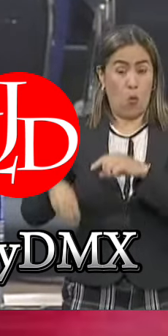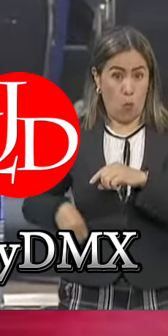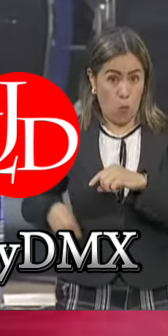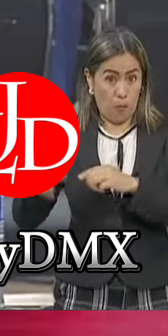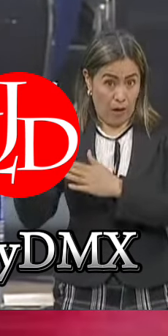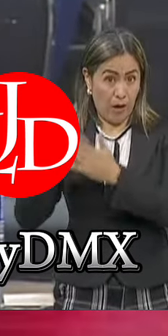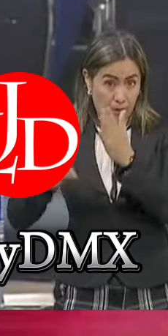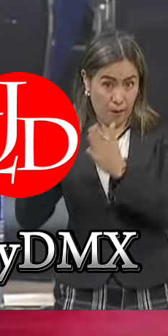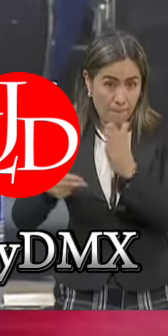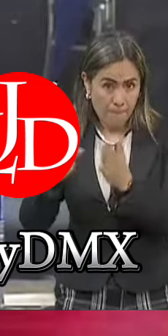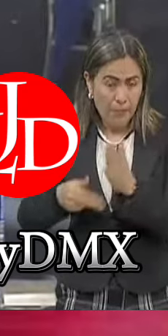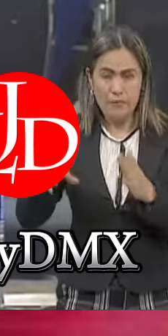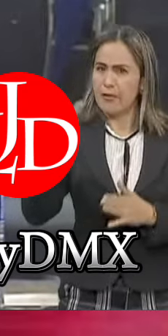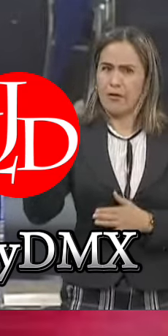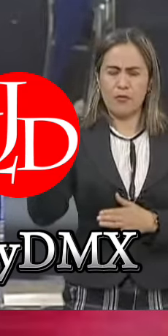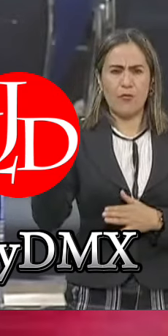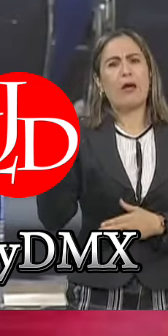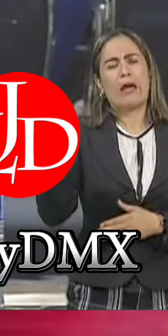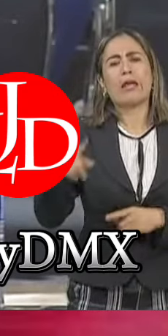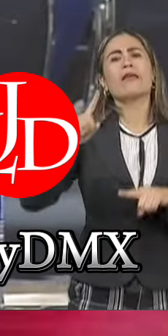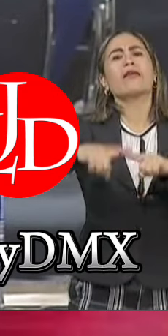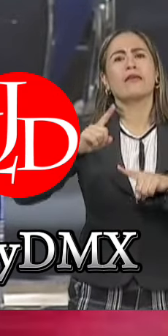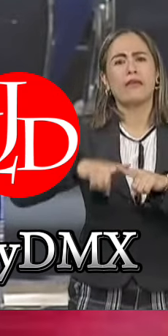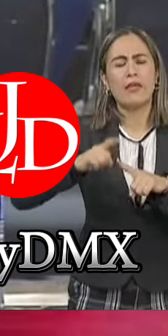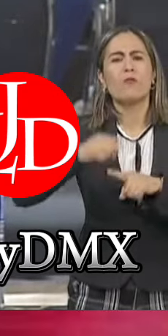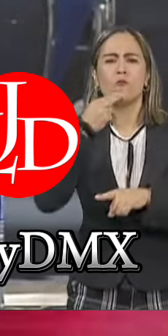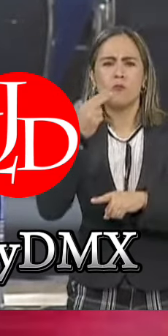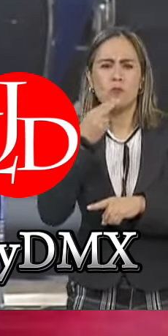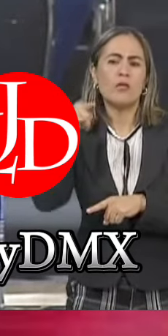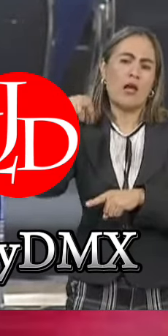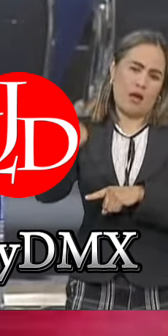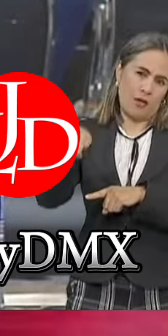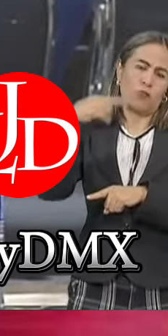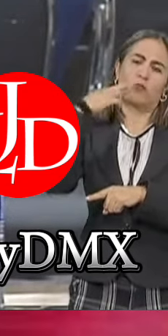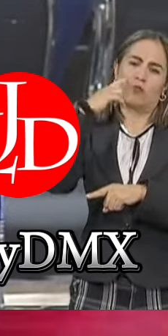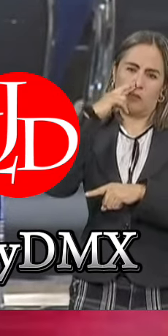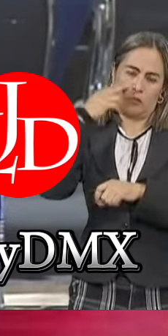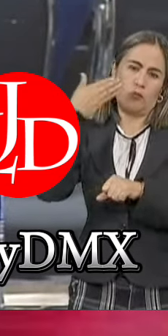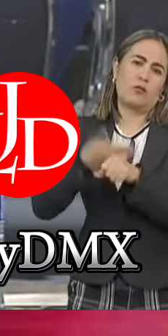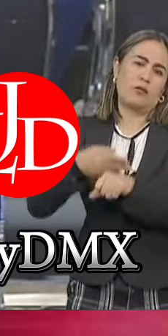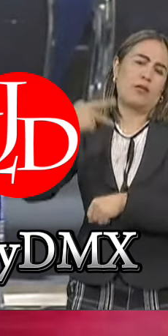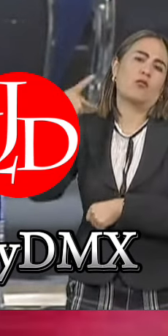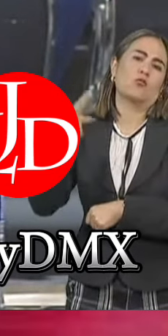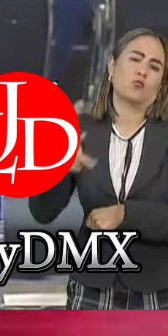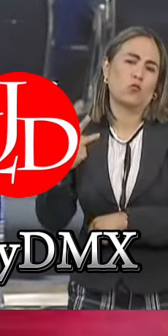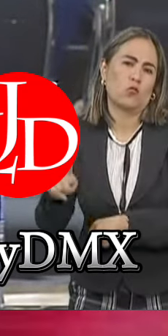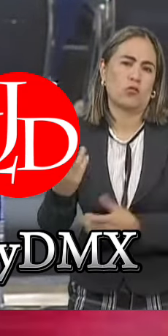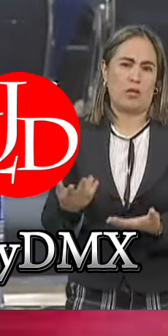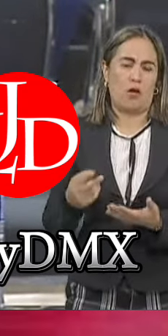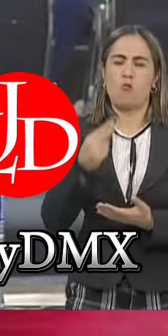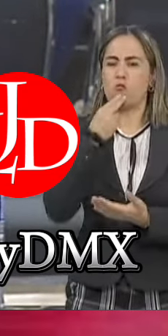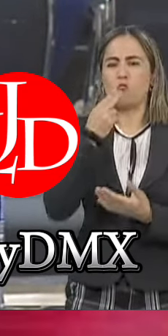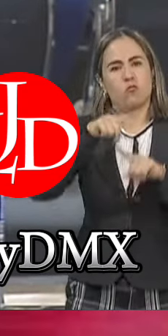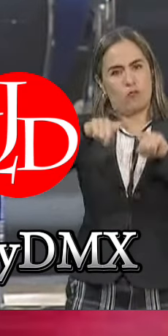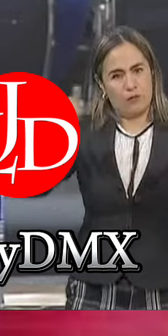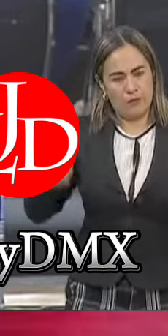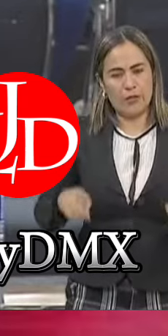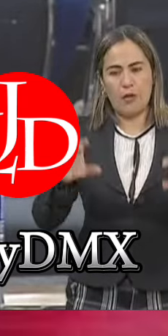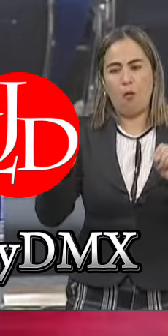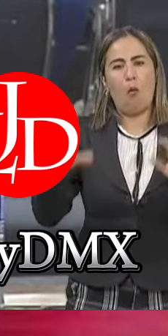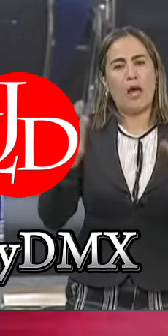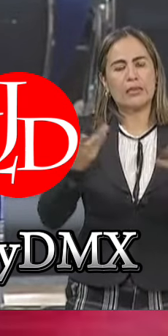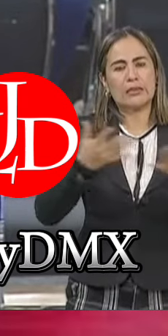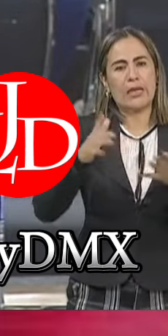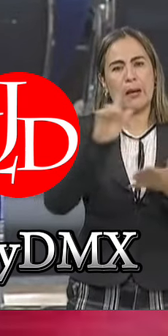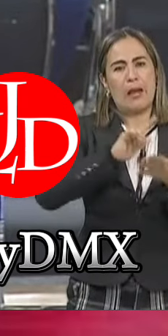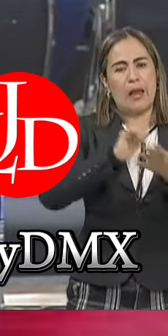valiosa herramienta y es responsabilidad de quien lo usa para algo diferente a lo que debería hacerse el que lo usa para cometer un ilícito